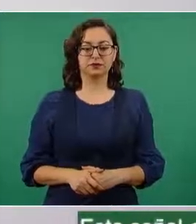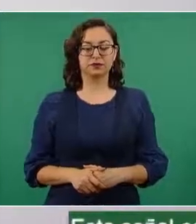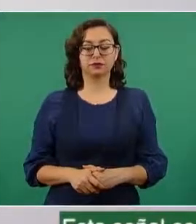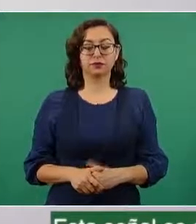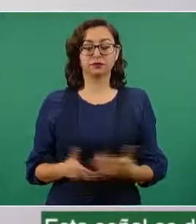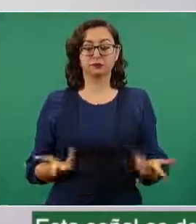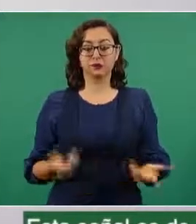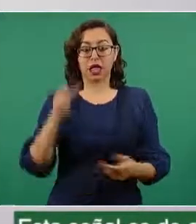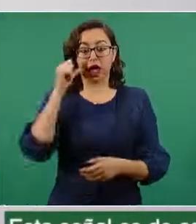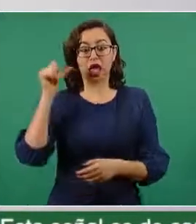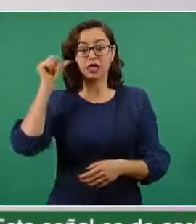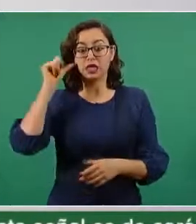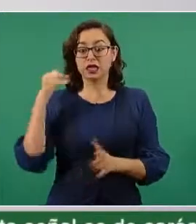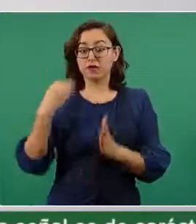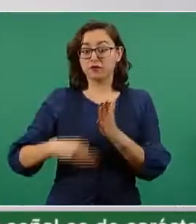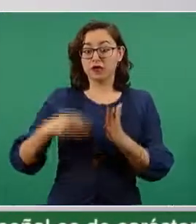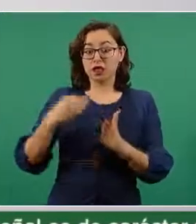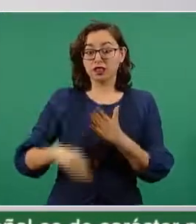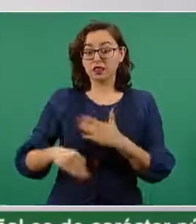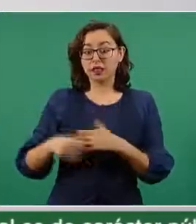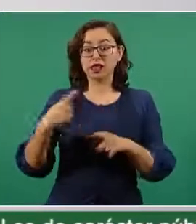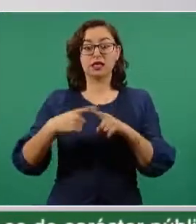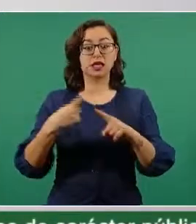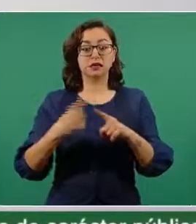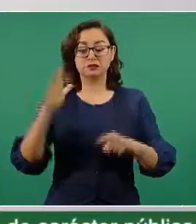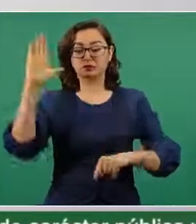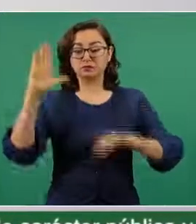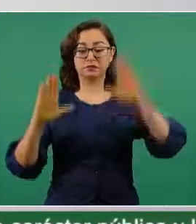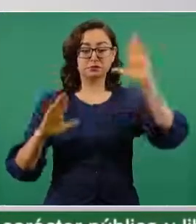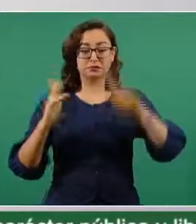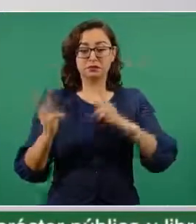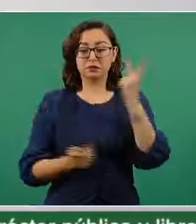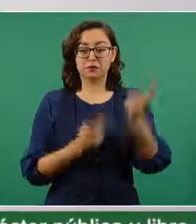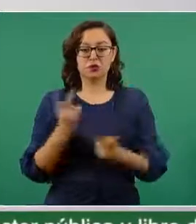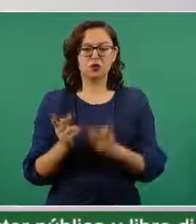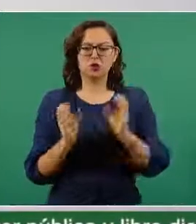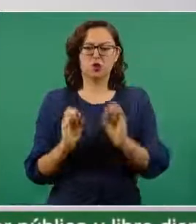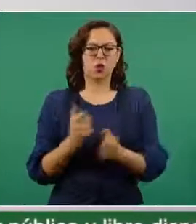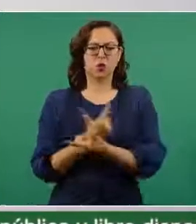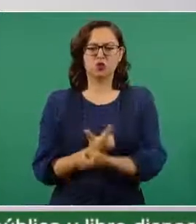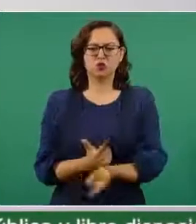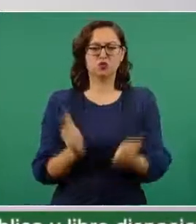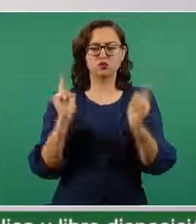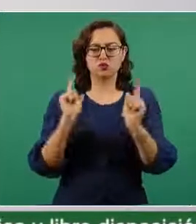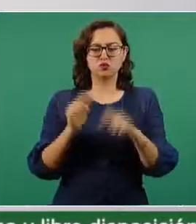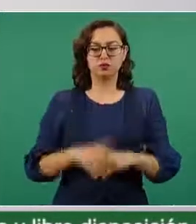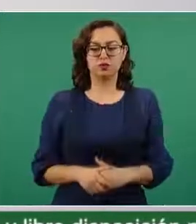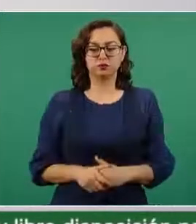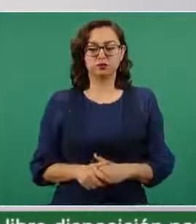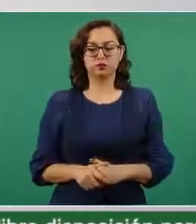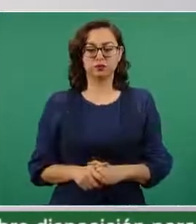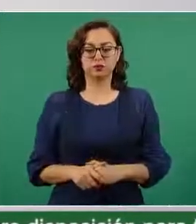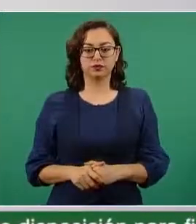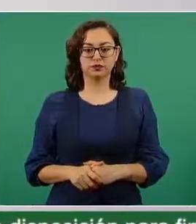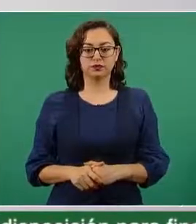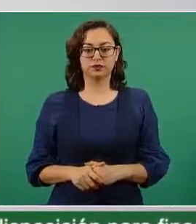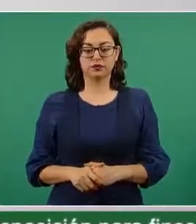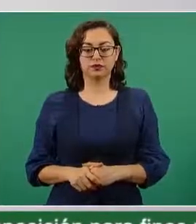pendientes algunos compañeros o abrimos. Empezamos con